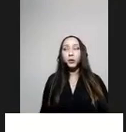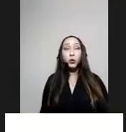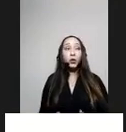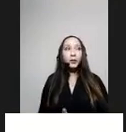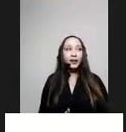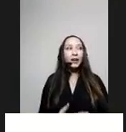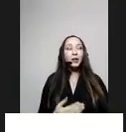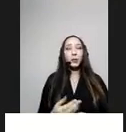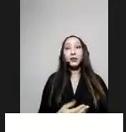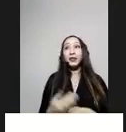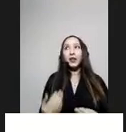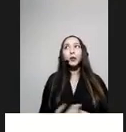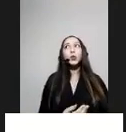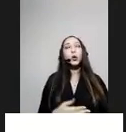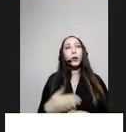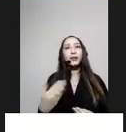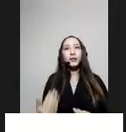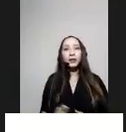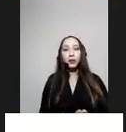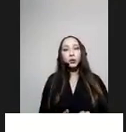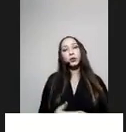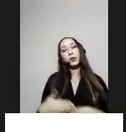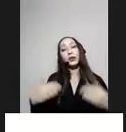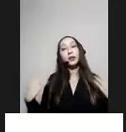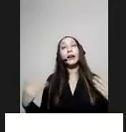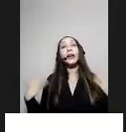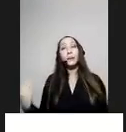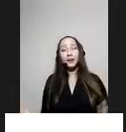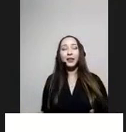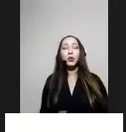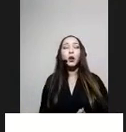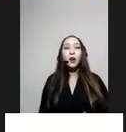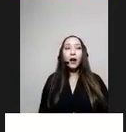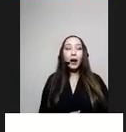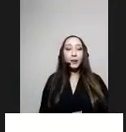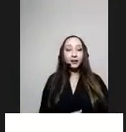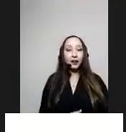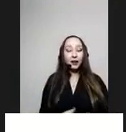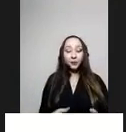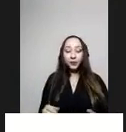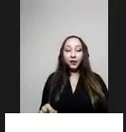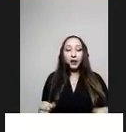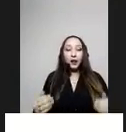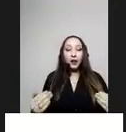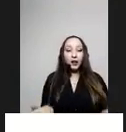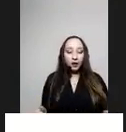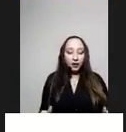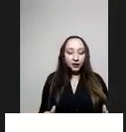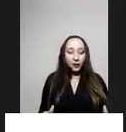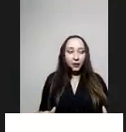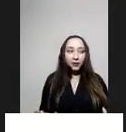unos minutos de mi día, pueden ser 10 minutos, pueden ser 20 minutos si está empezando a practicar,